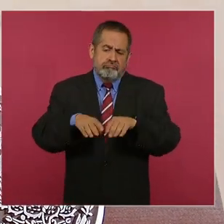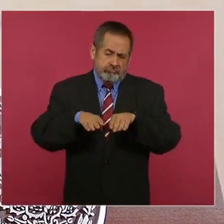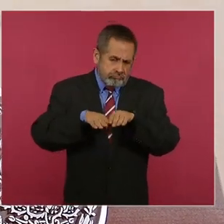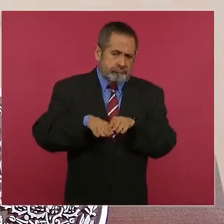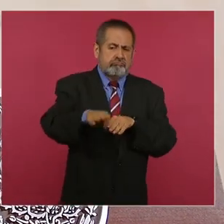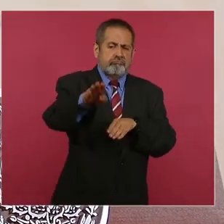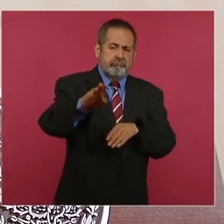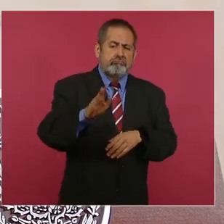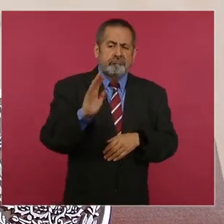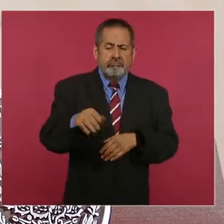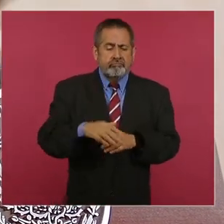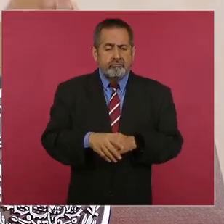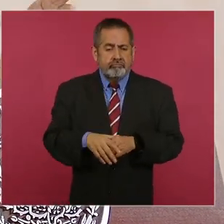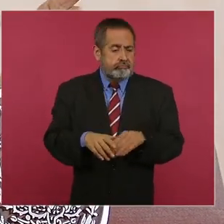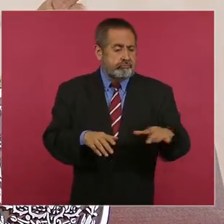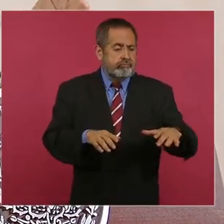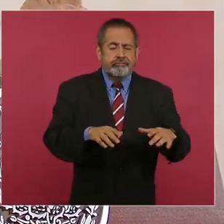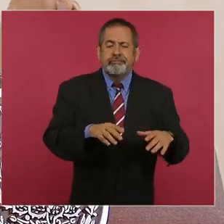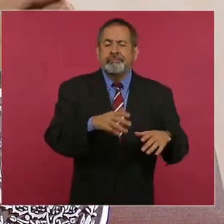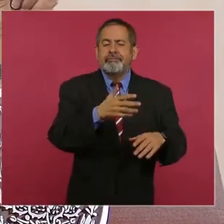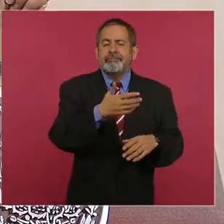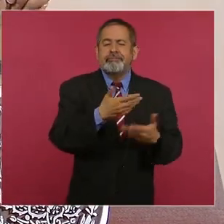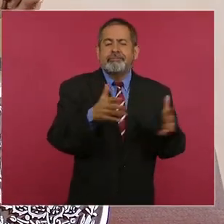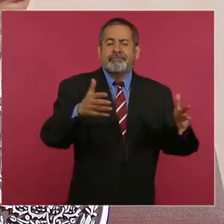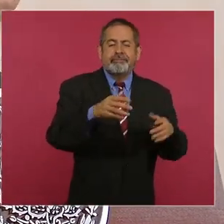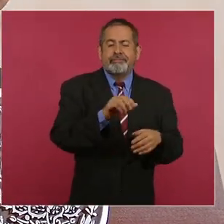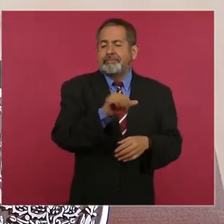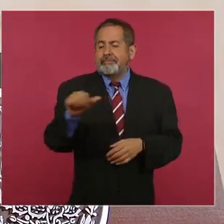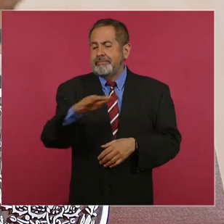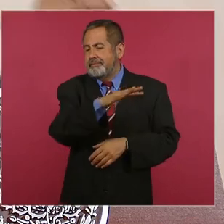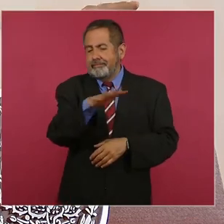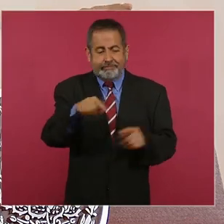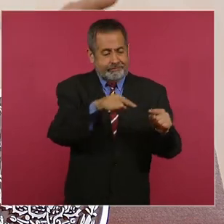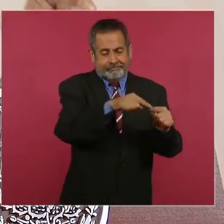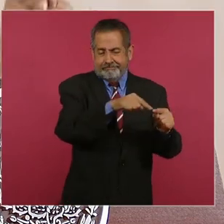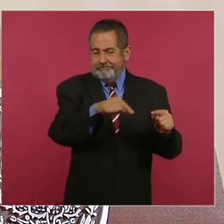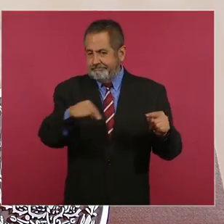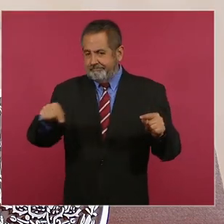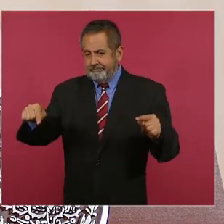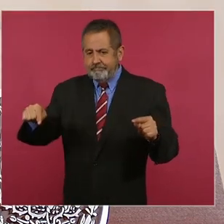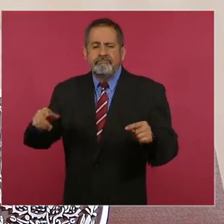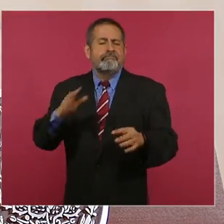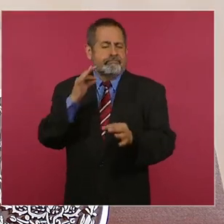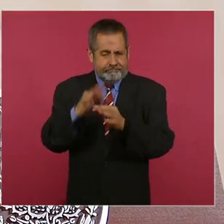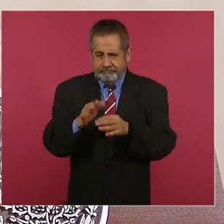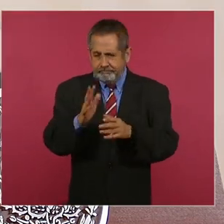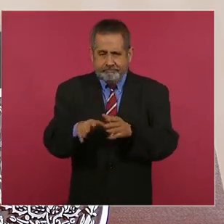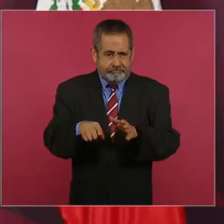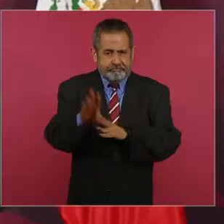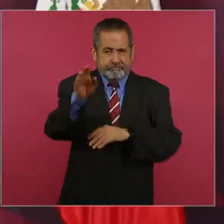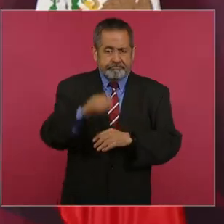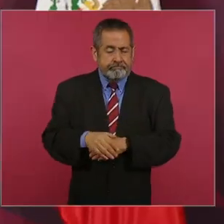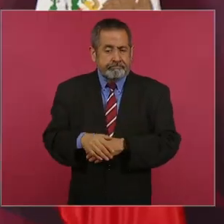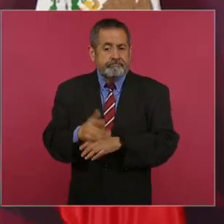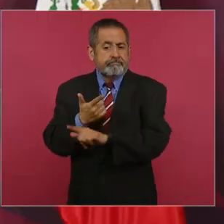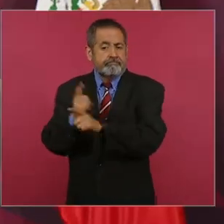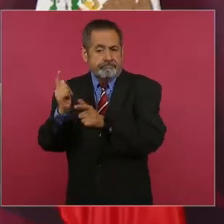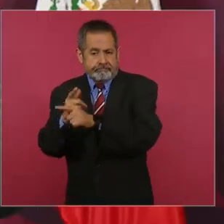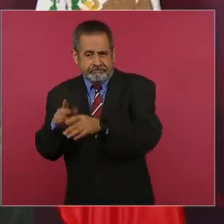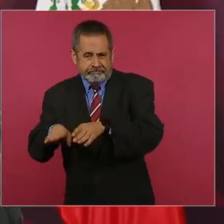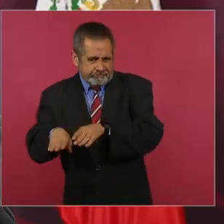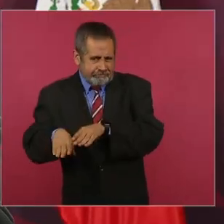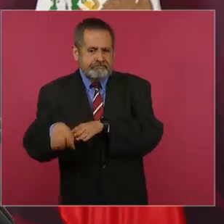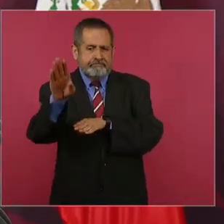de la costa grande a la costa chica se puede transitar en la libre se puede transitar